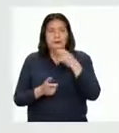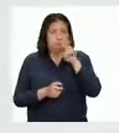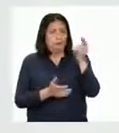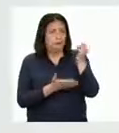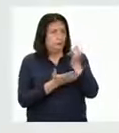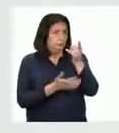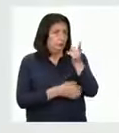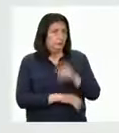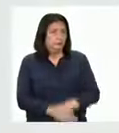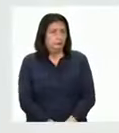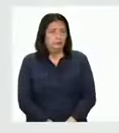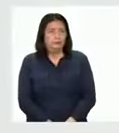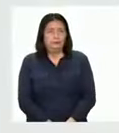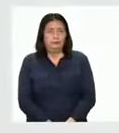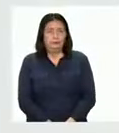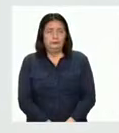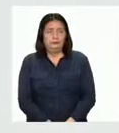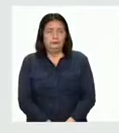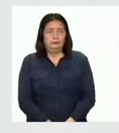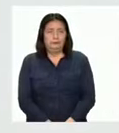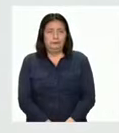así.